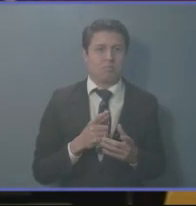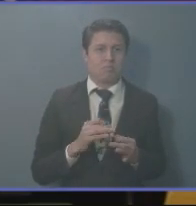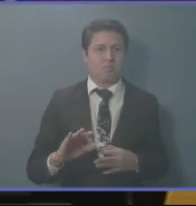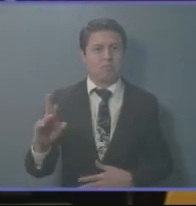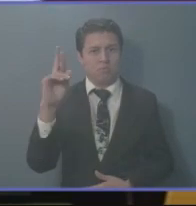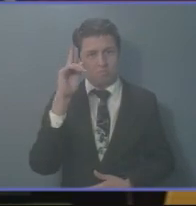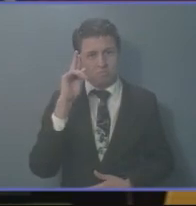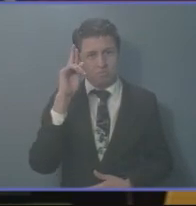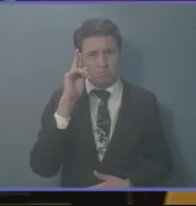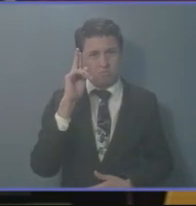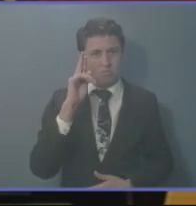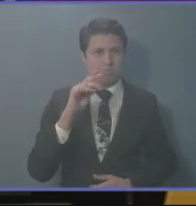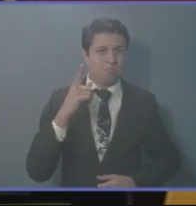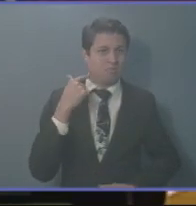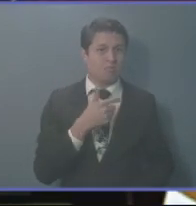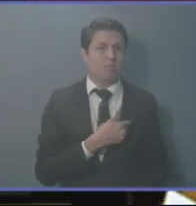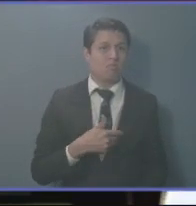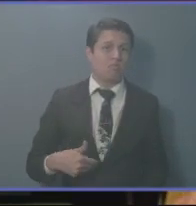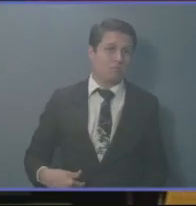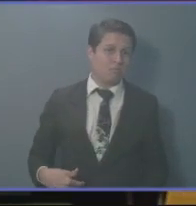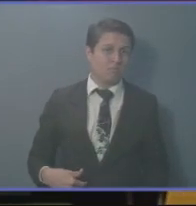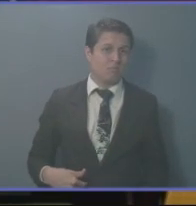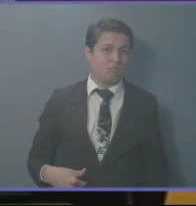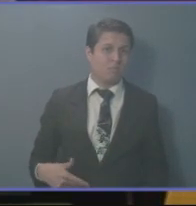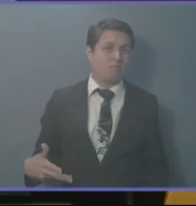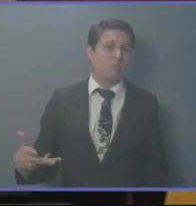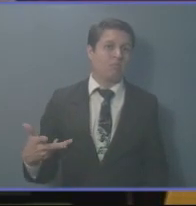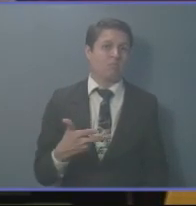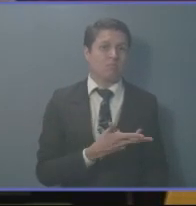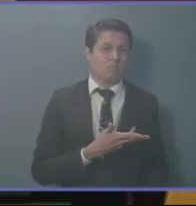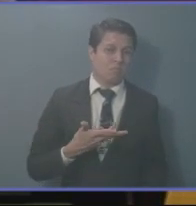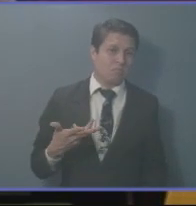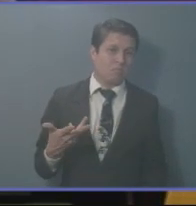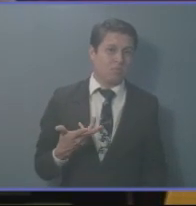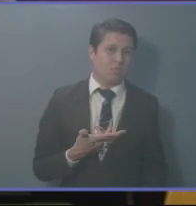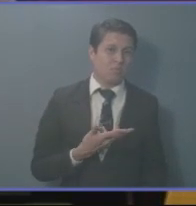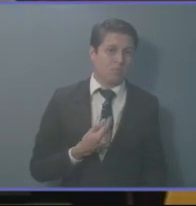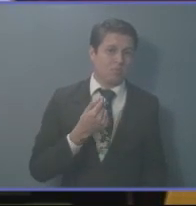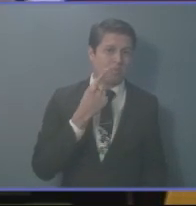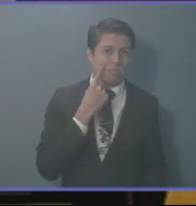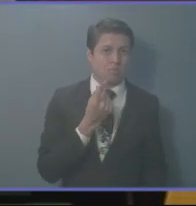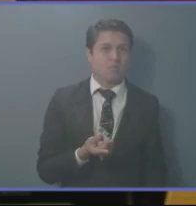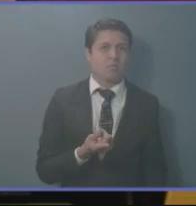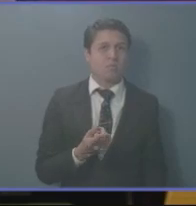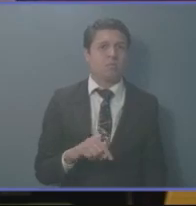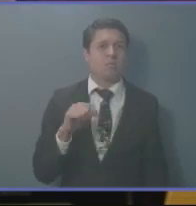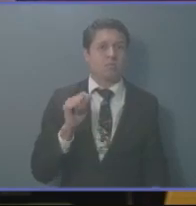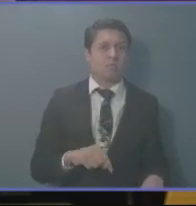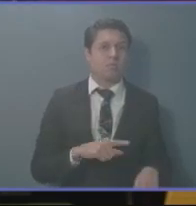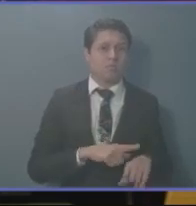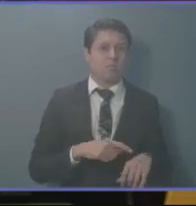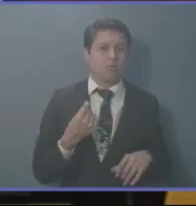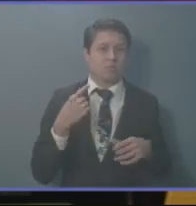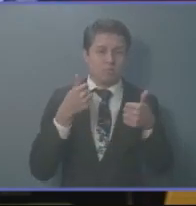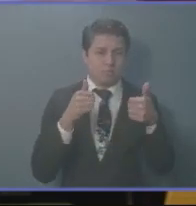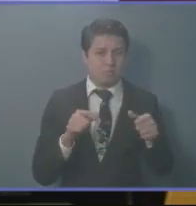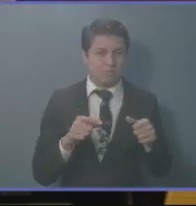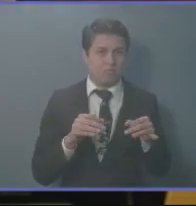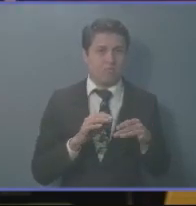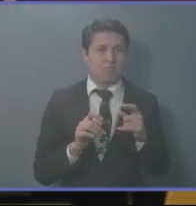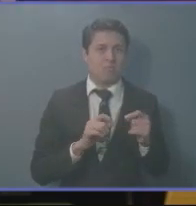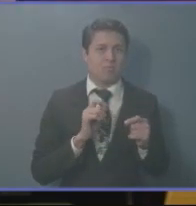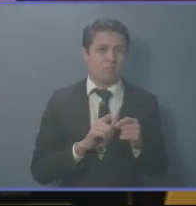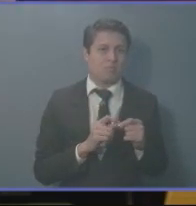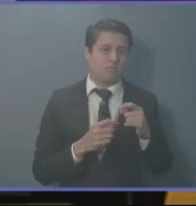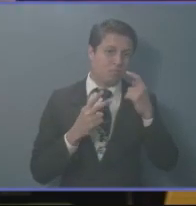eso, presidente, nosotros vemos de que en este decreto